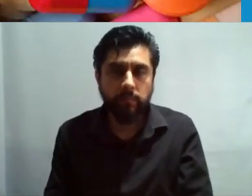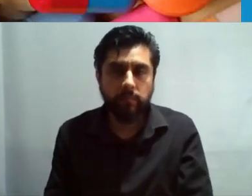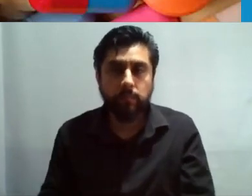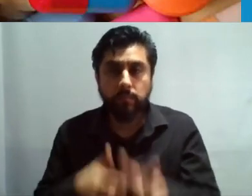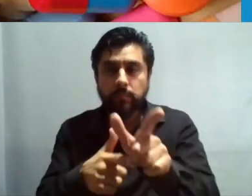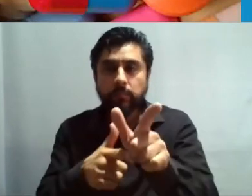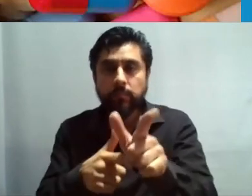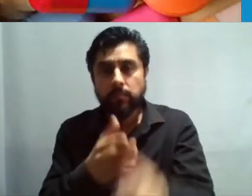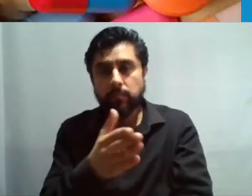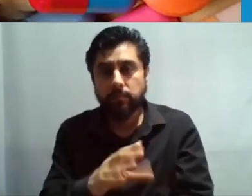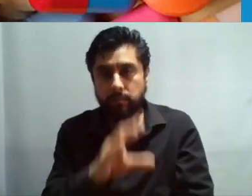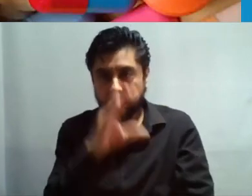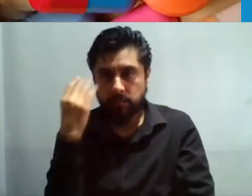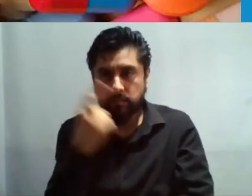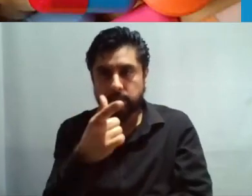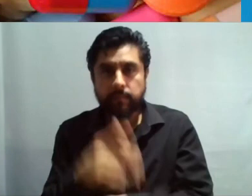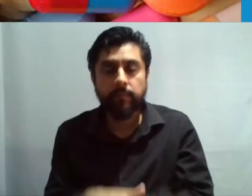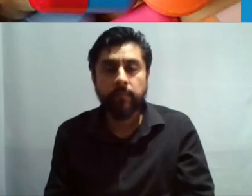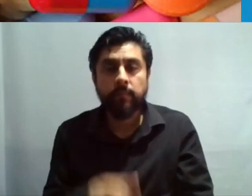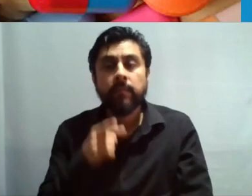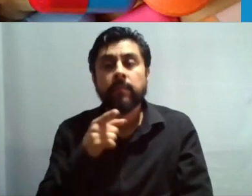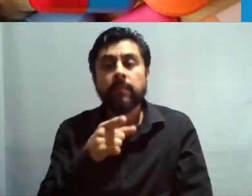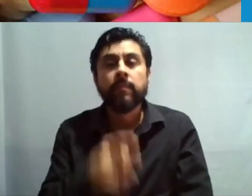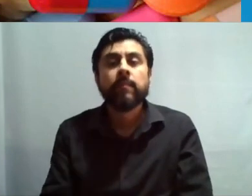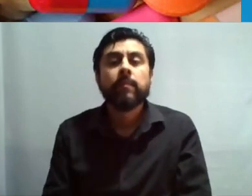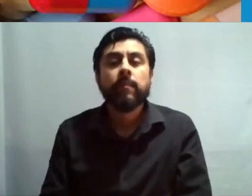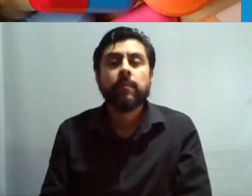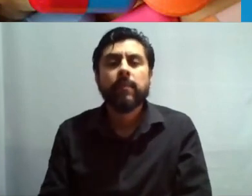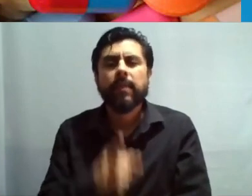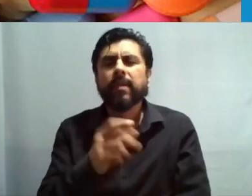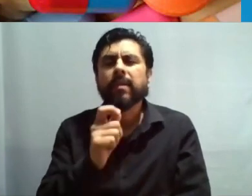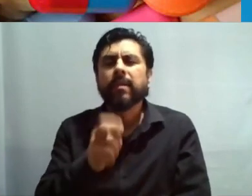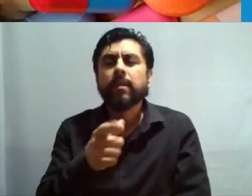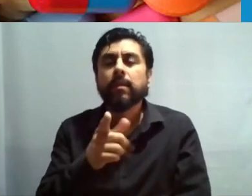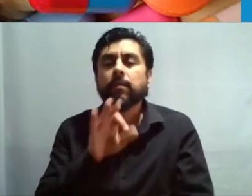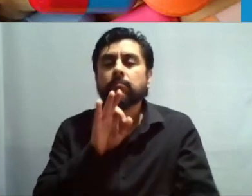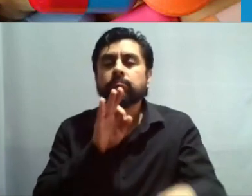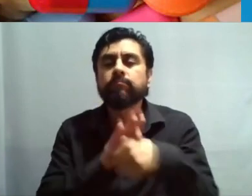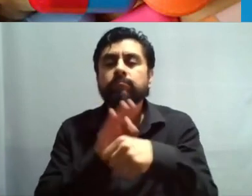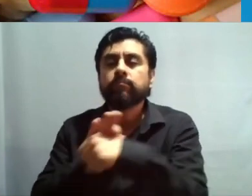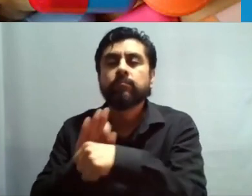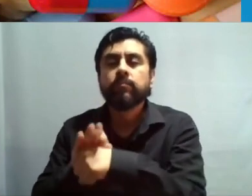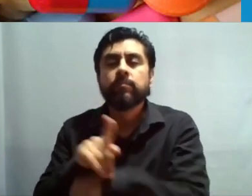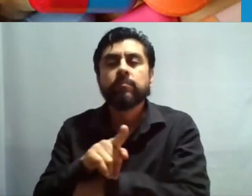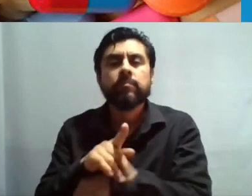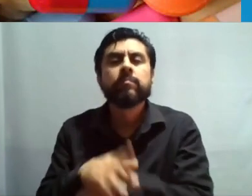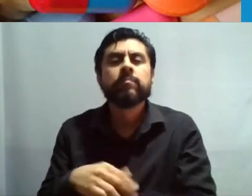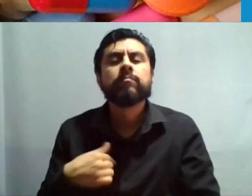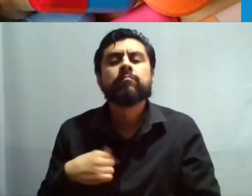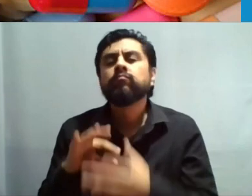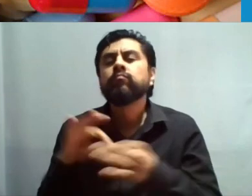Ok, eso también entra totalmente en el rubro de protección. Aquí hablamos, o qué hacemos alusión en ese sentido,